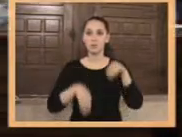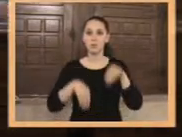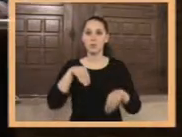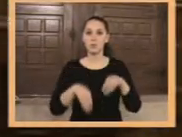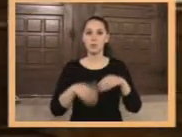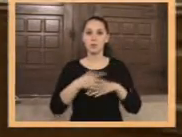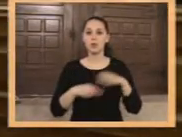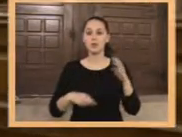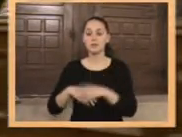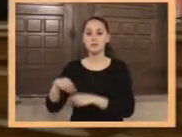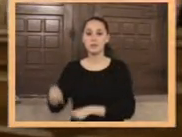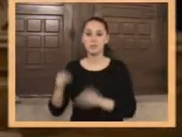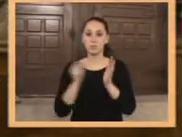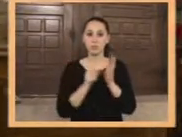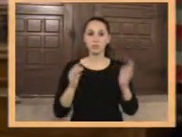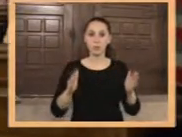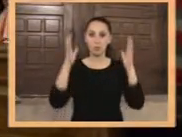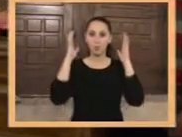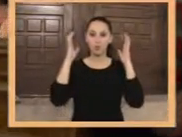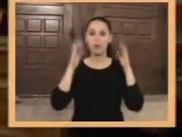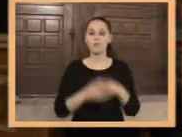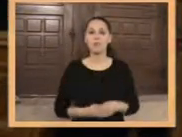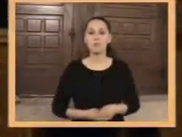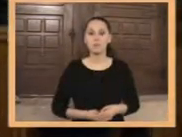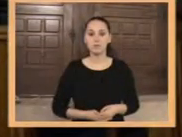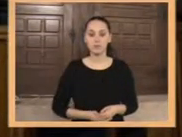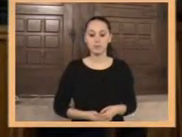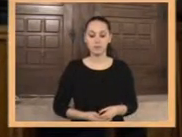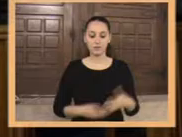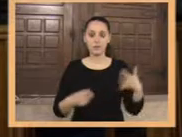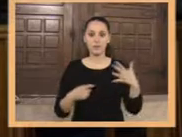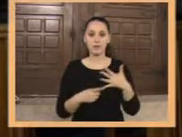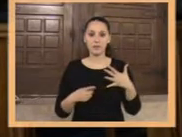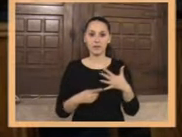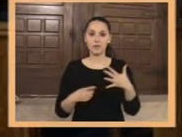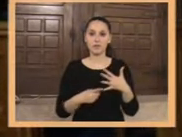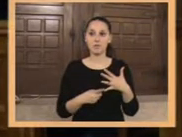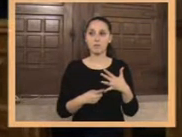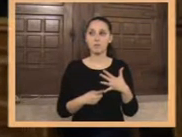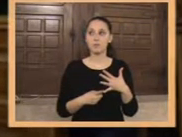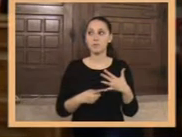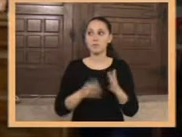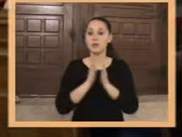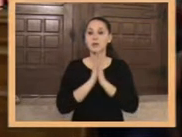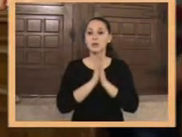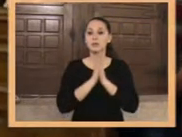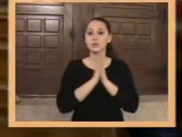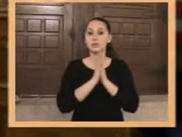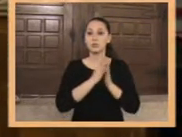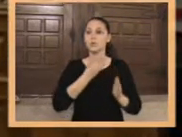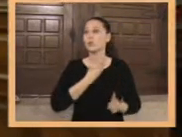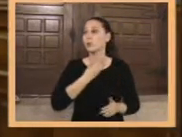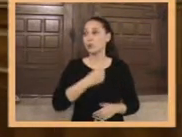Abstenciones. Se aprueba el punto. Y pasamos a resoluciones de la Alcaldía. Hay tres mociones en este punto. Si quieren,